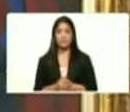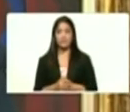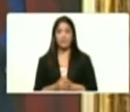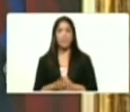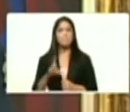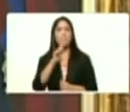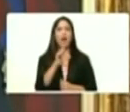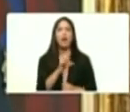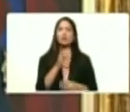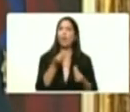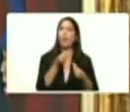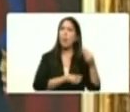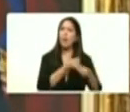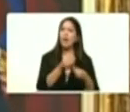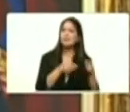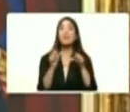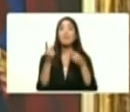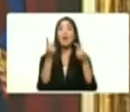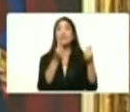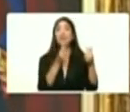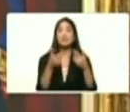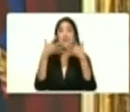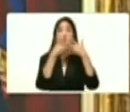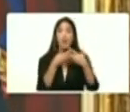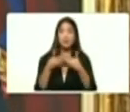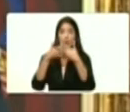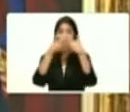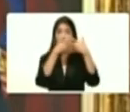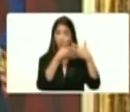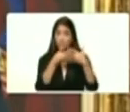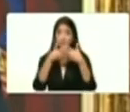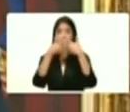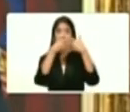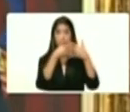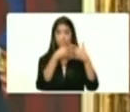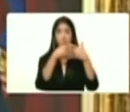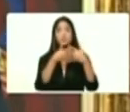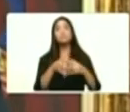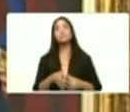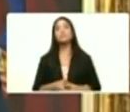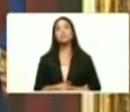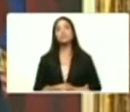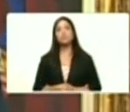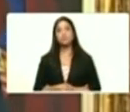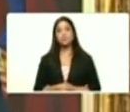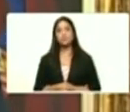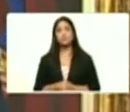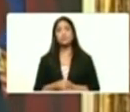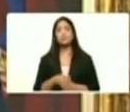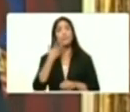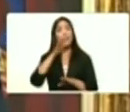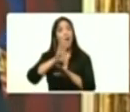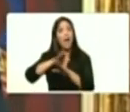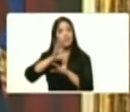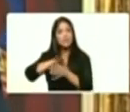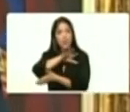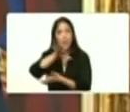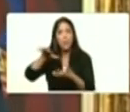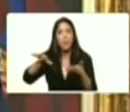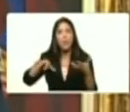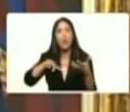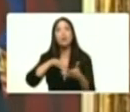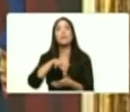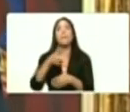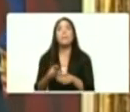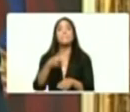¿Cómo hacen ellos? Crean sistemas con el sistema de Estados Unidos, lo cual avizora una crisis financiera en puertas más